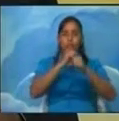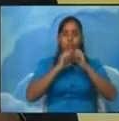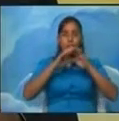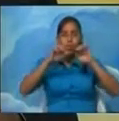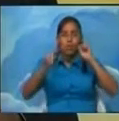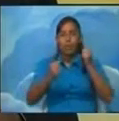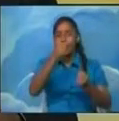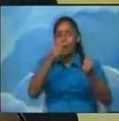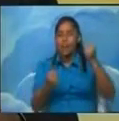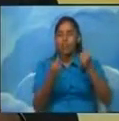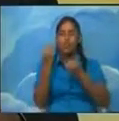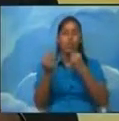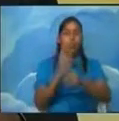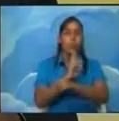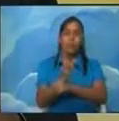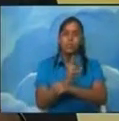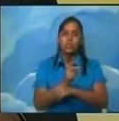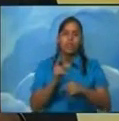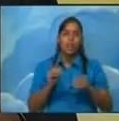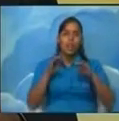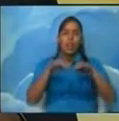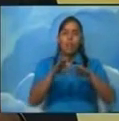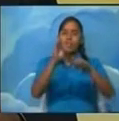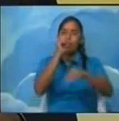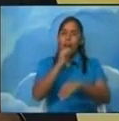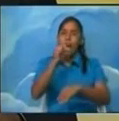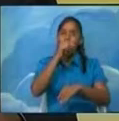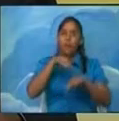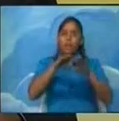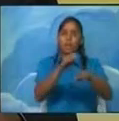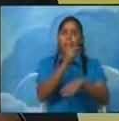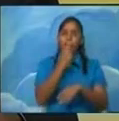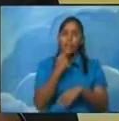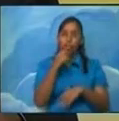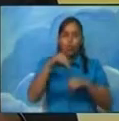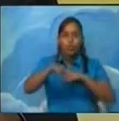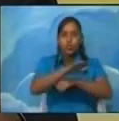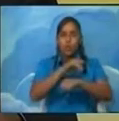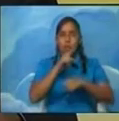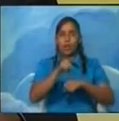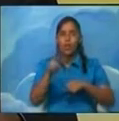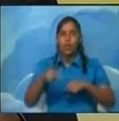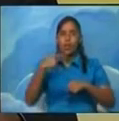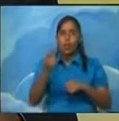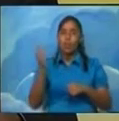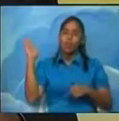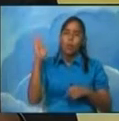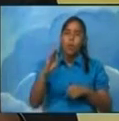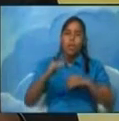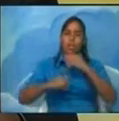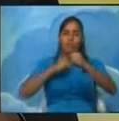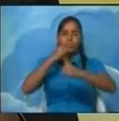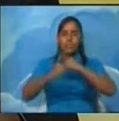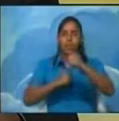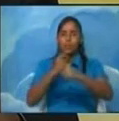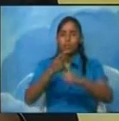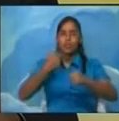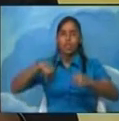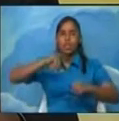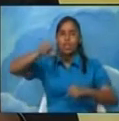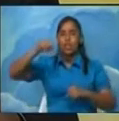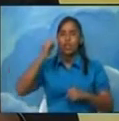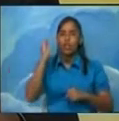cómo precipitó las aguas del Mar Rojo sobre ellos cuando venían tras vosotros, y Jehová